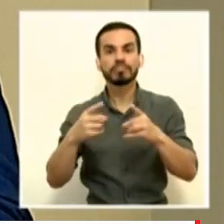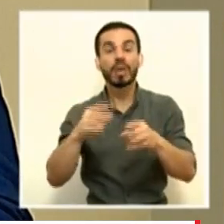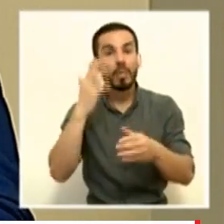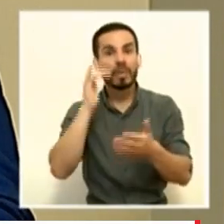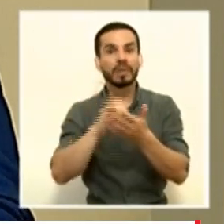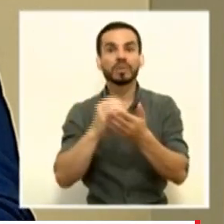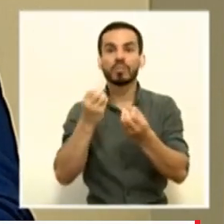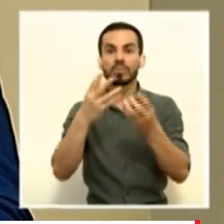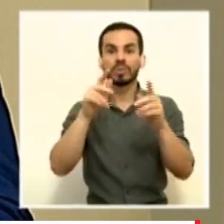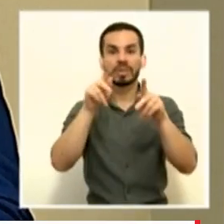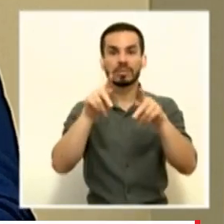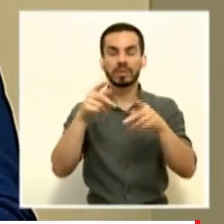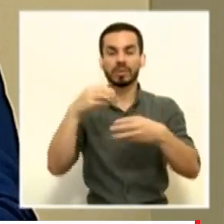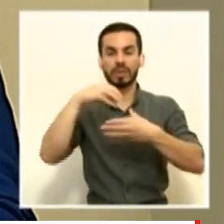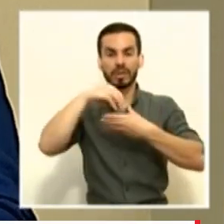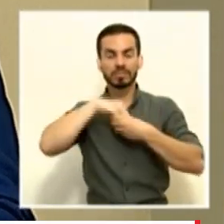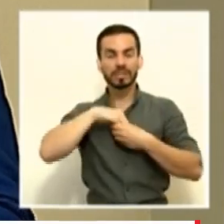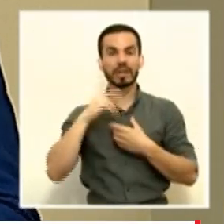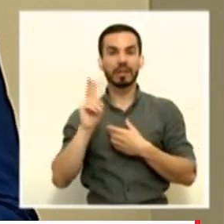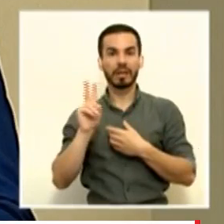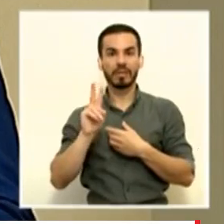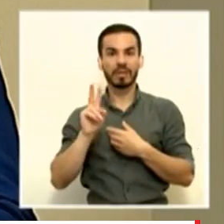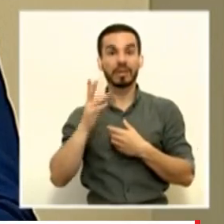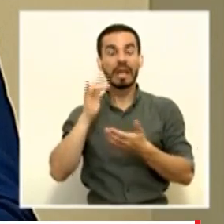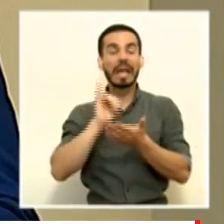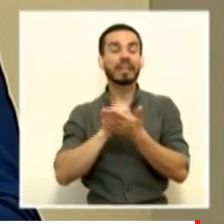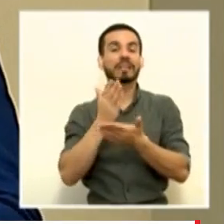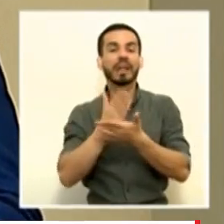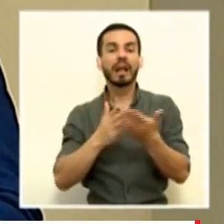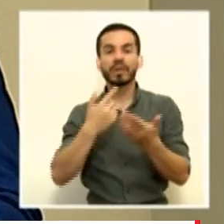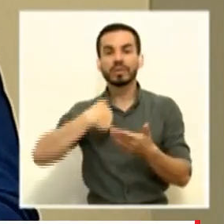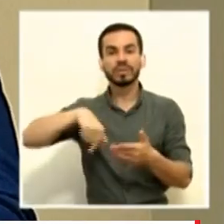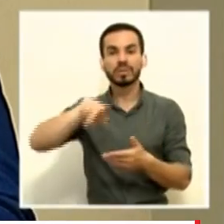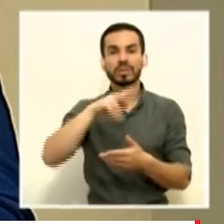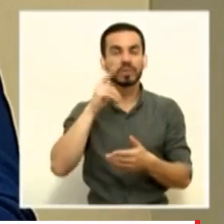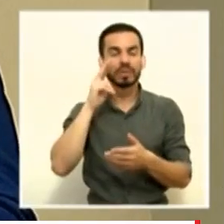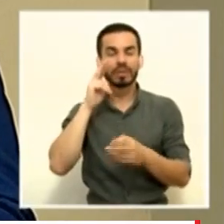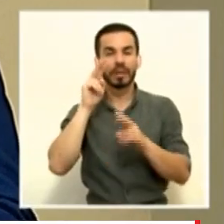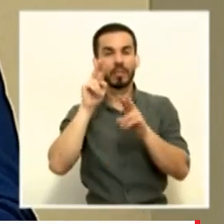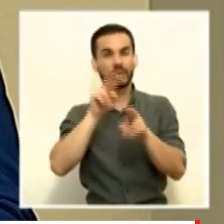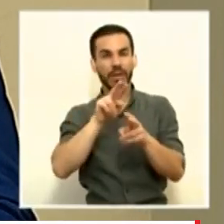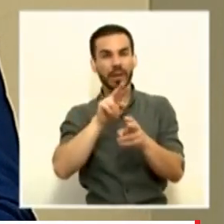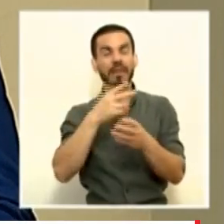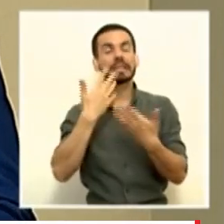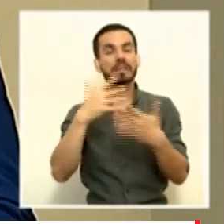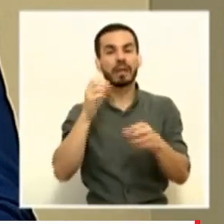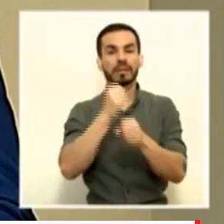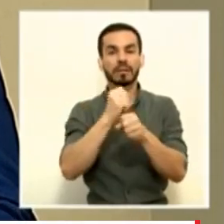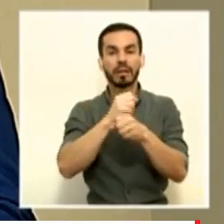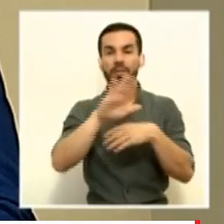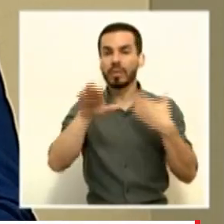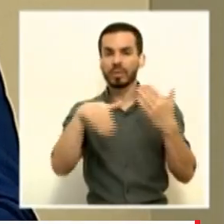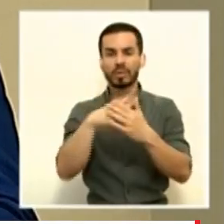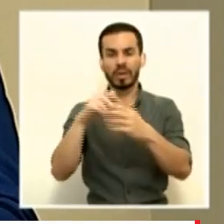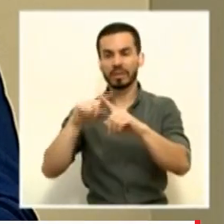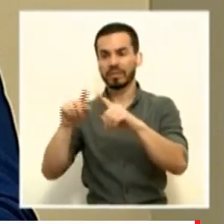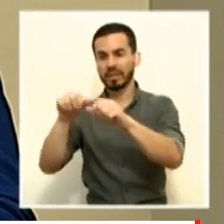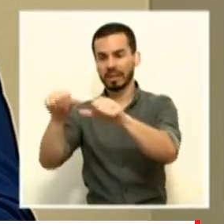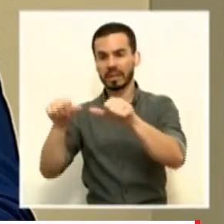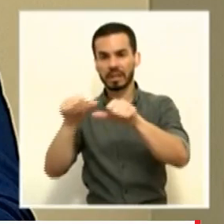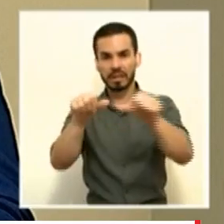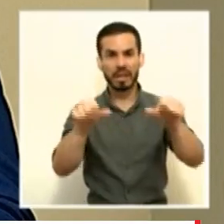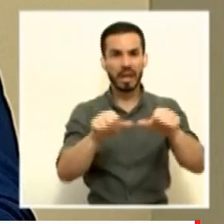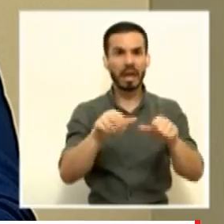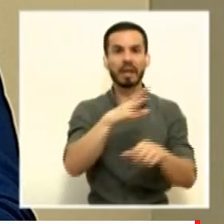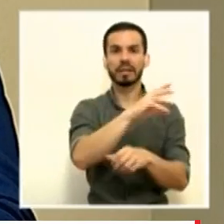todavía eventualmente haciendo incubaciones, y pues eso es algo que tenemos que verlo. Ya estamos trabajando con todo de la